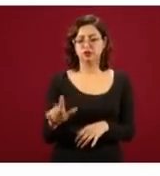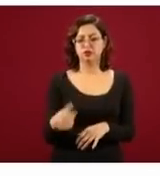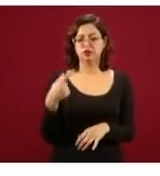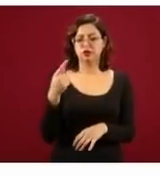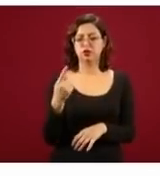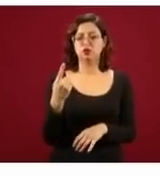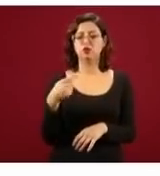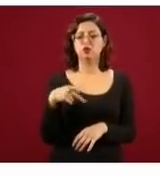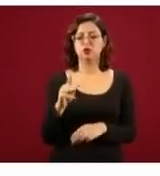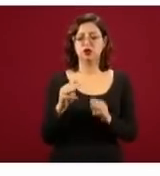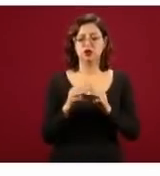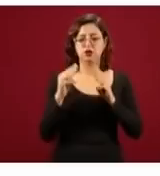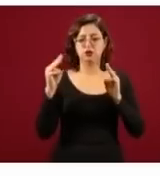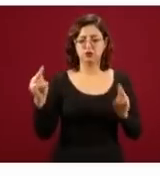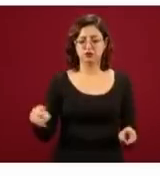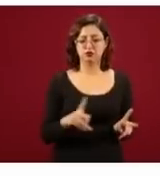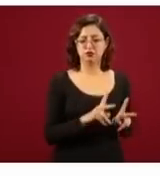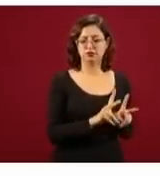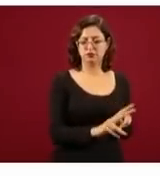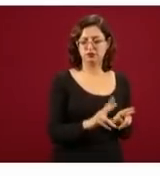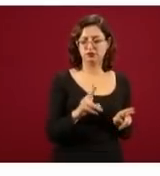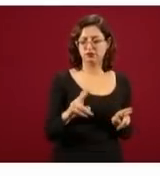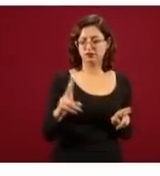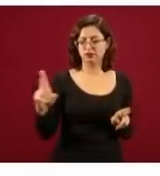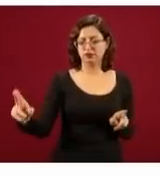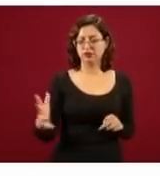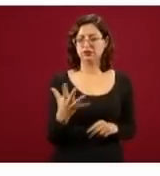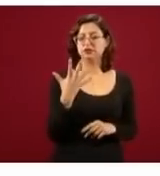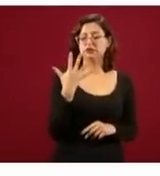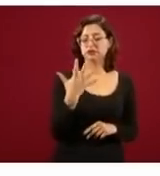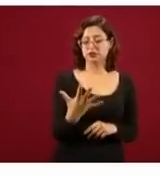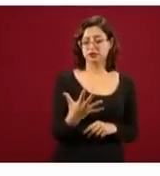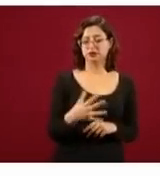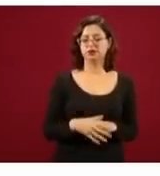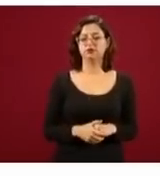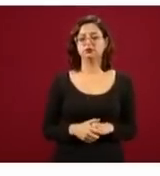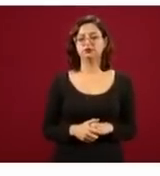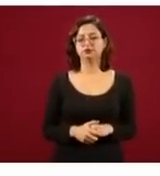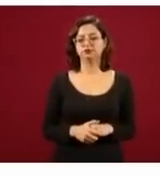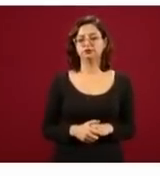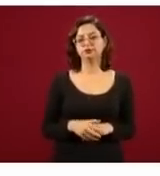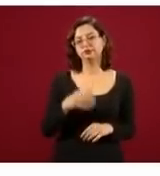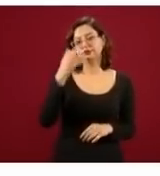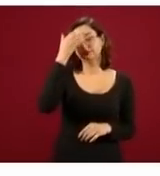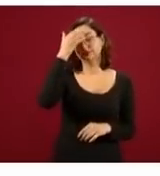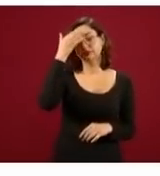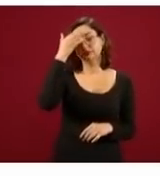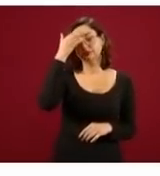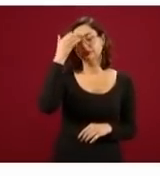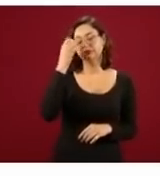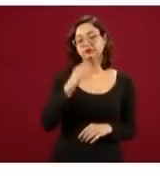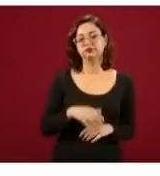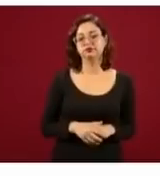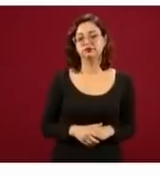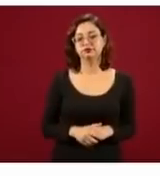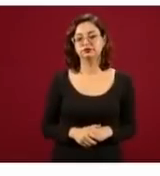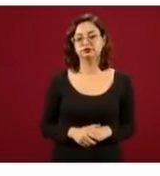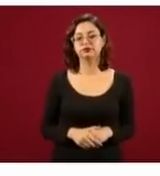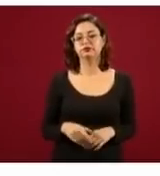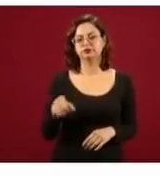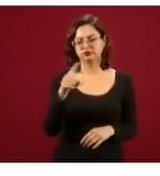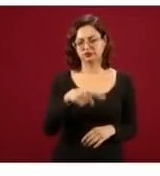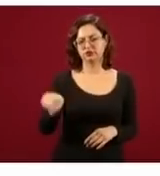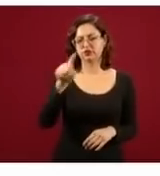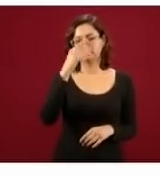tramos. Estos tramos, si pasan a la siguiente. Bueno, aquí hemos, como ustedes saben, se inició el proceso